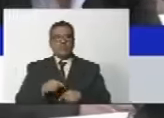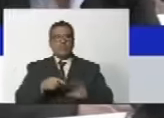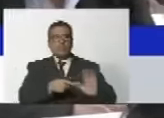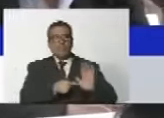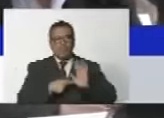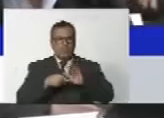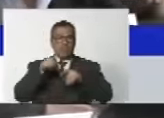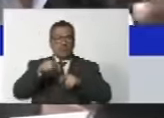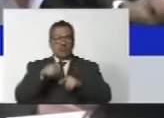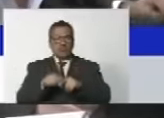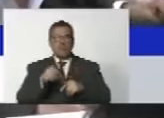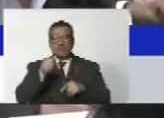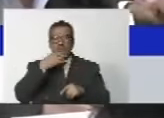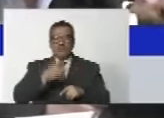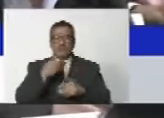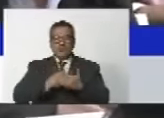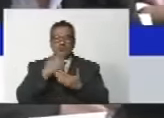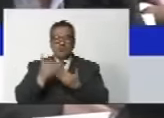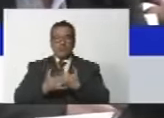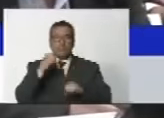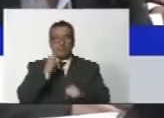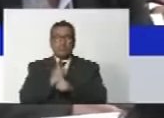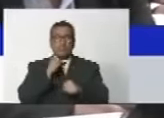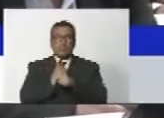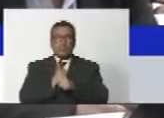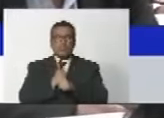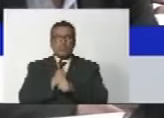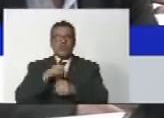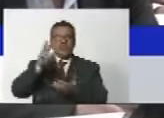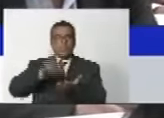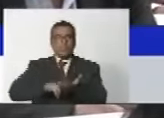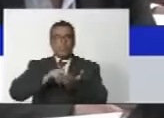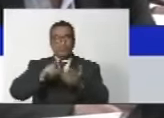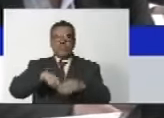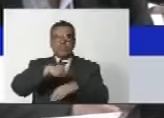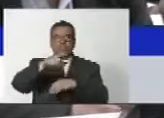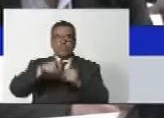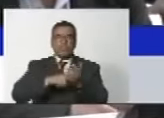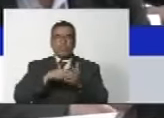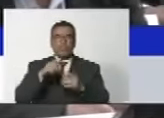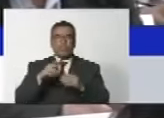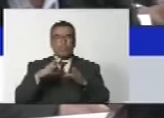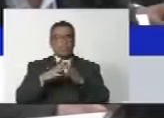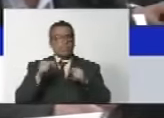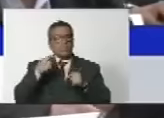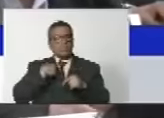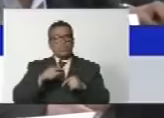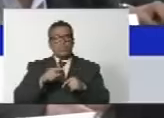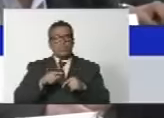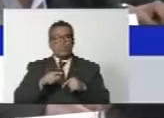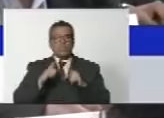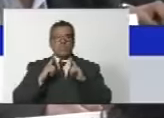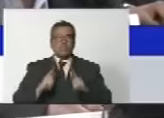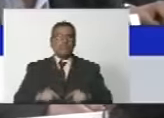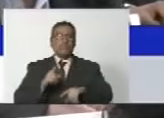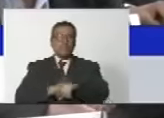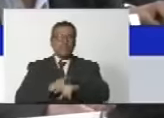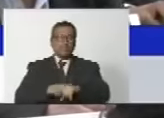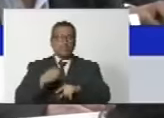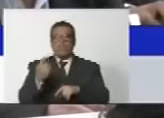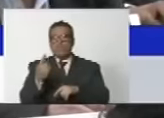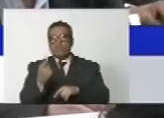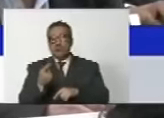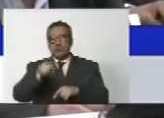presentó un excelente plan de trabajo que fue aprobado por unanimidad. No nos va a alcanzar los minutos que me